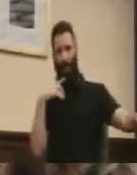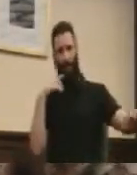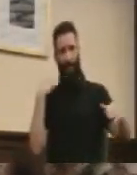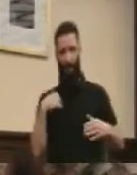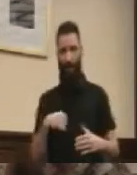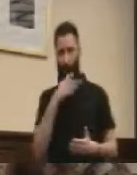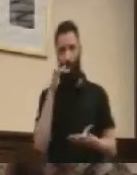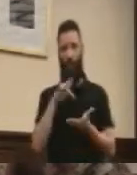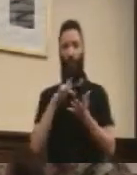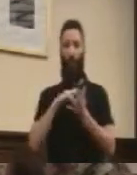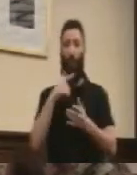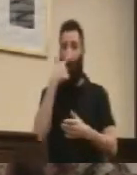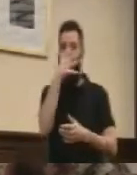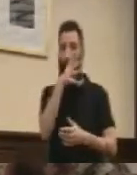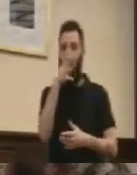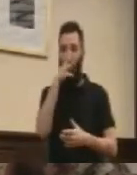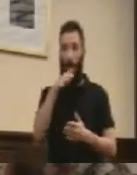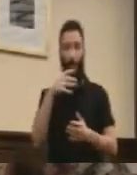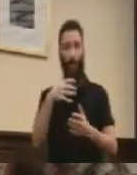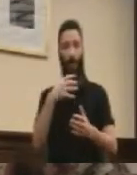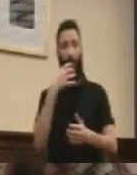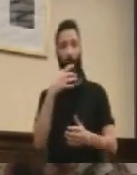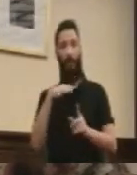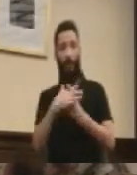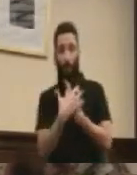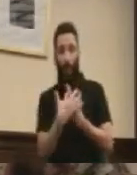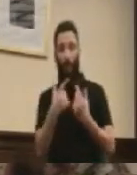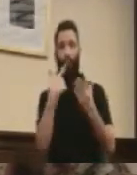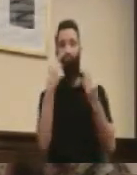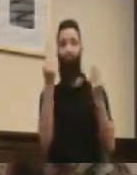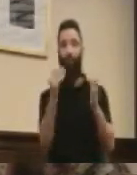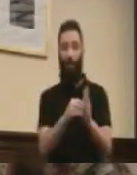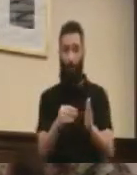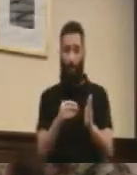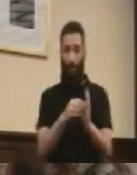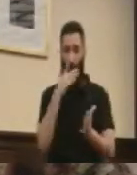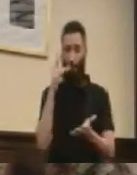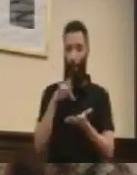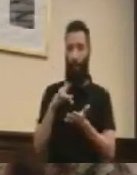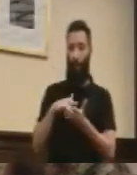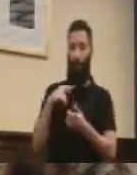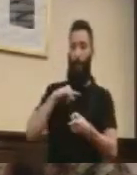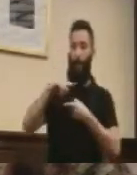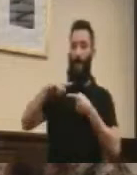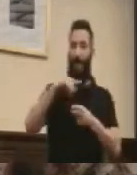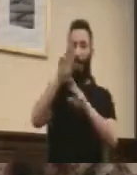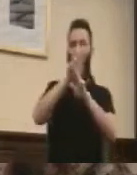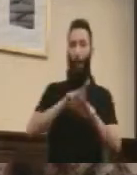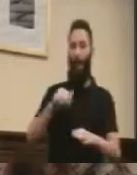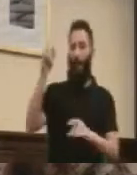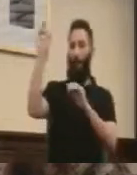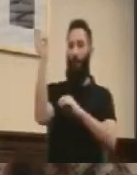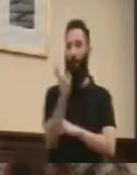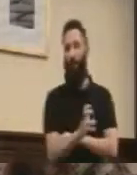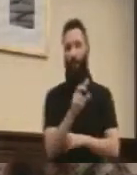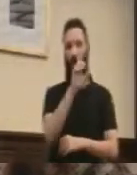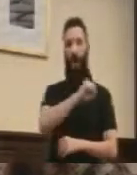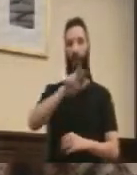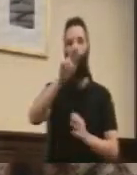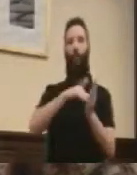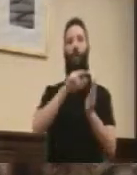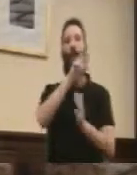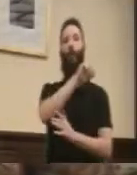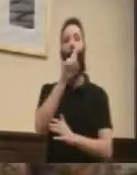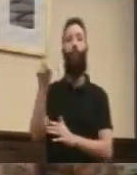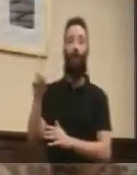vienen denunciando esta terrible situación en innumerables ocasiones desde que entró Mensajeros de la Paz en el año 2011 han sido